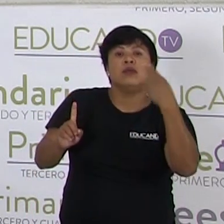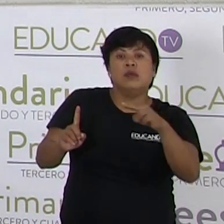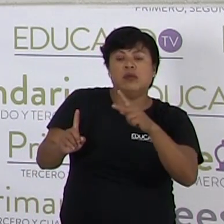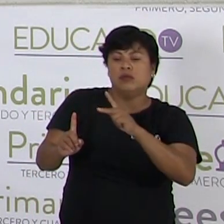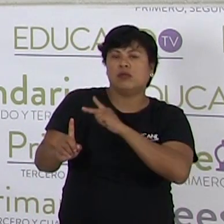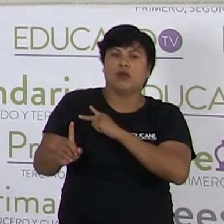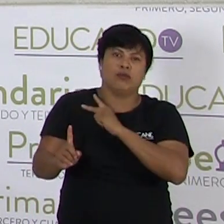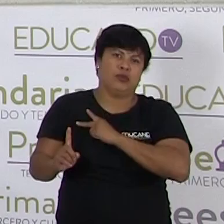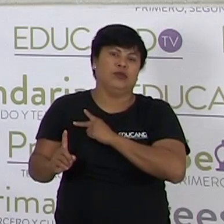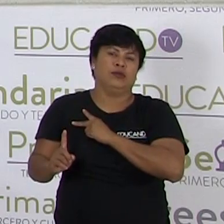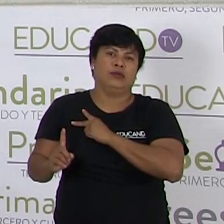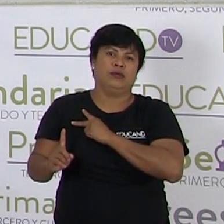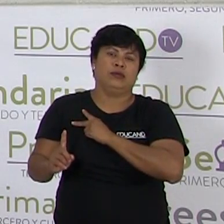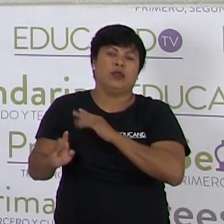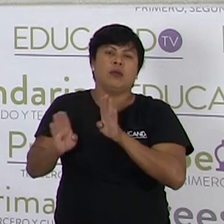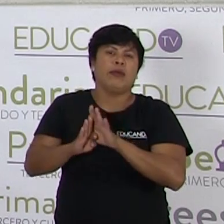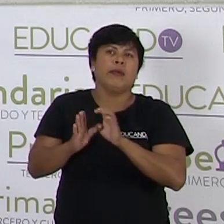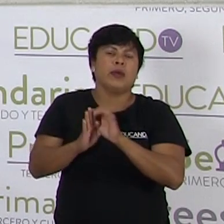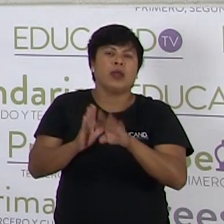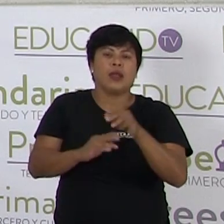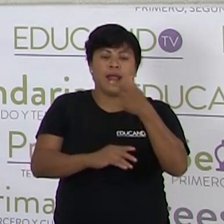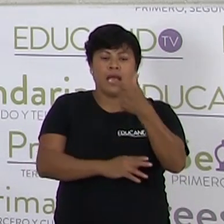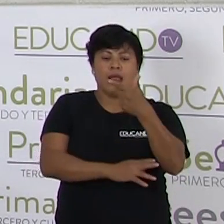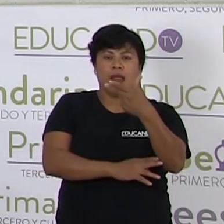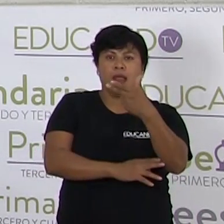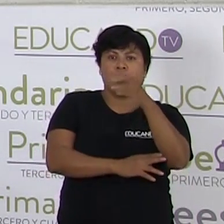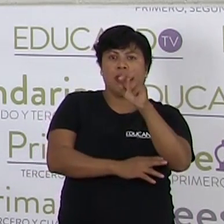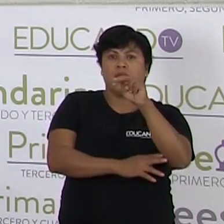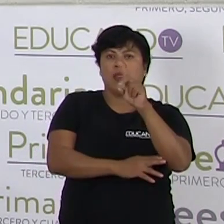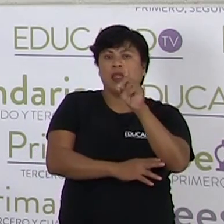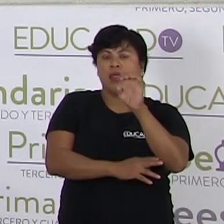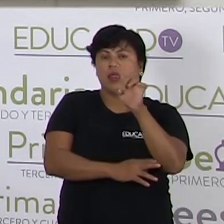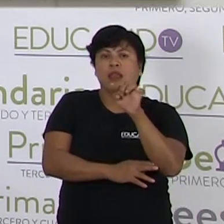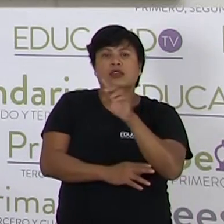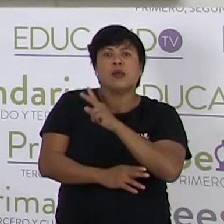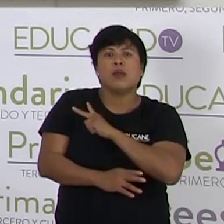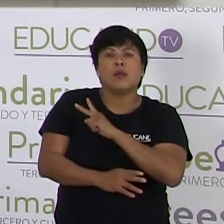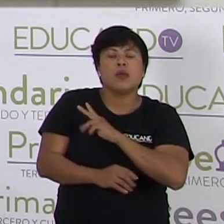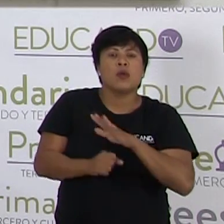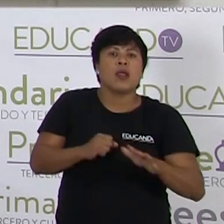propios. Por ejemplo, Hernández, ¿de qué nombre propio se deriva?